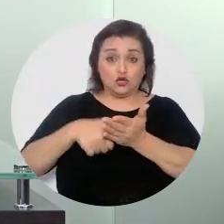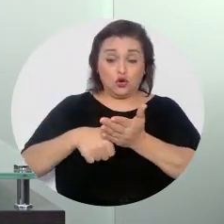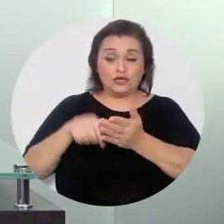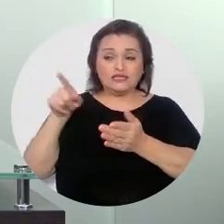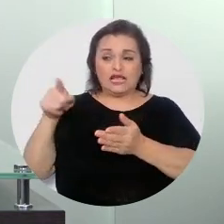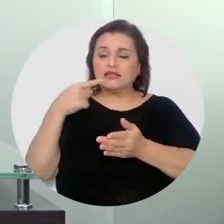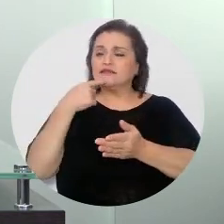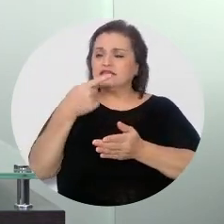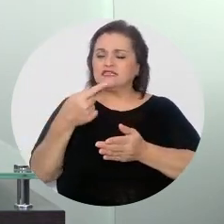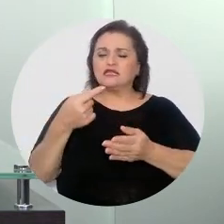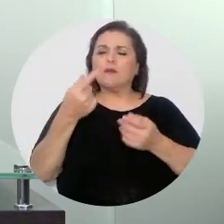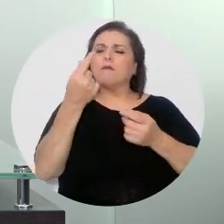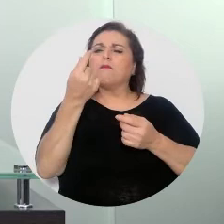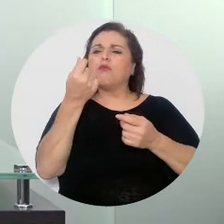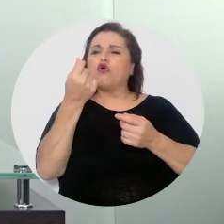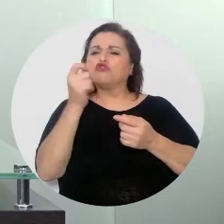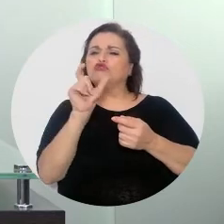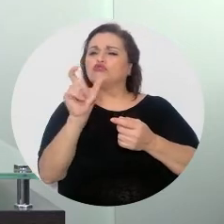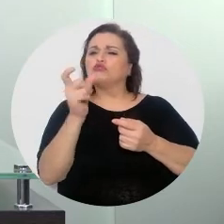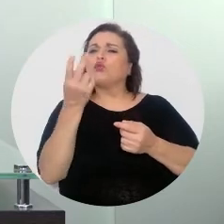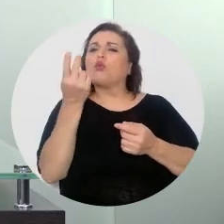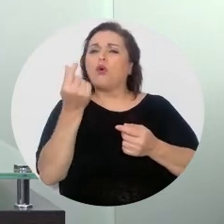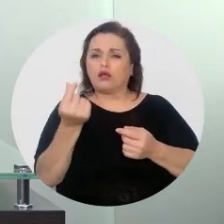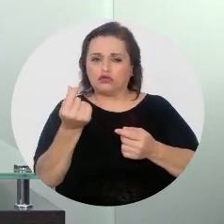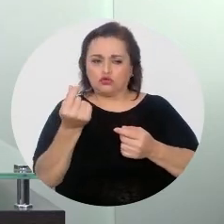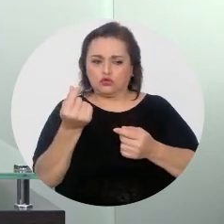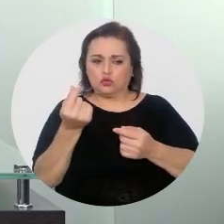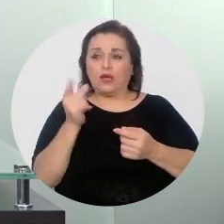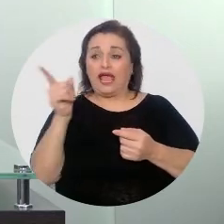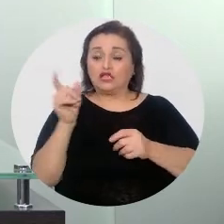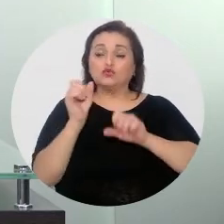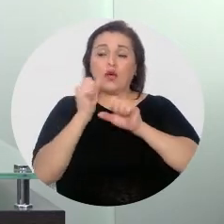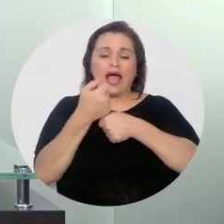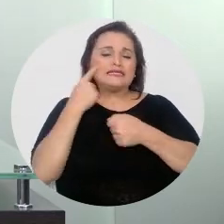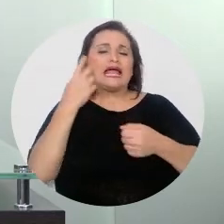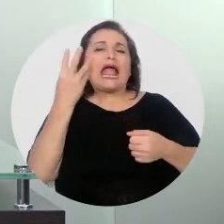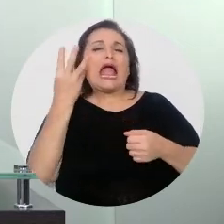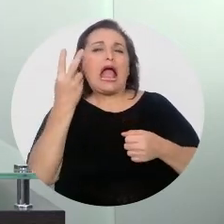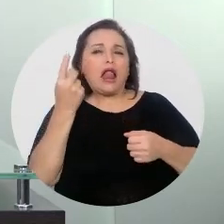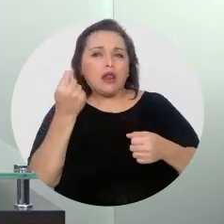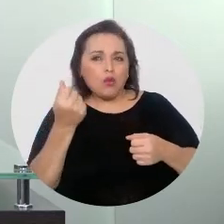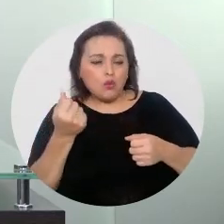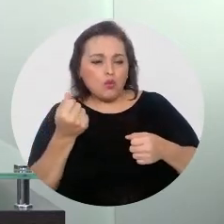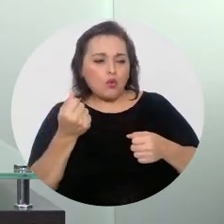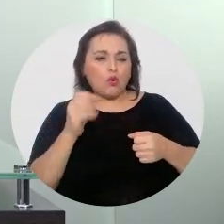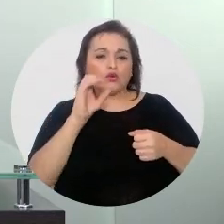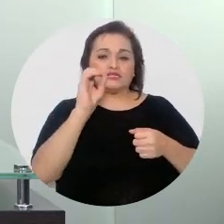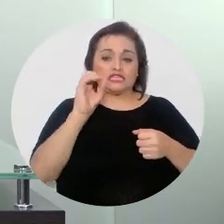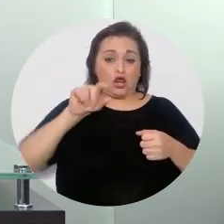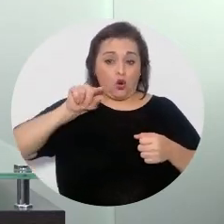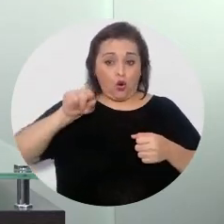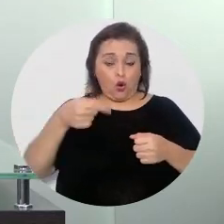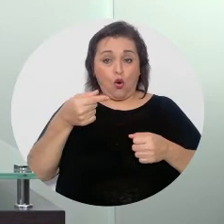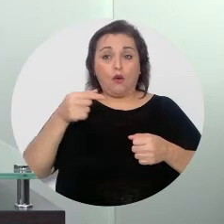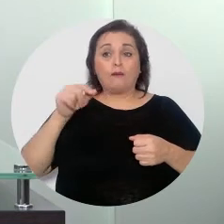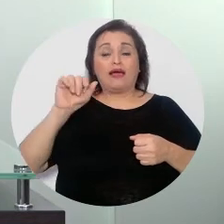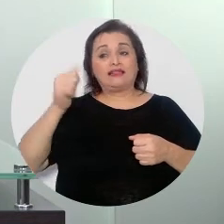elecciones, fija el monto de la contribución estatal, es decir, realiza el cálculo de ese